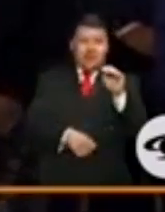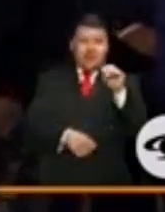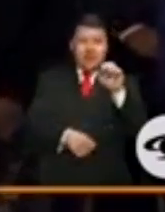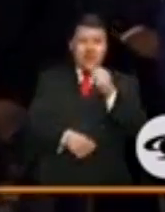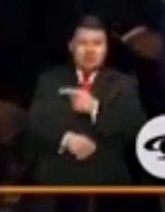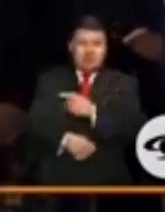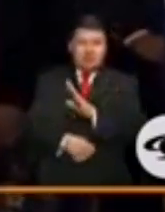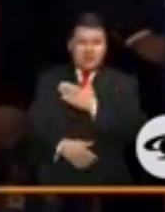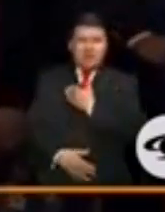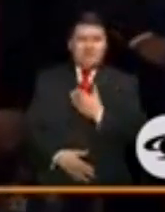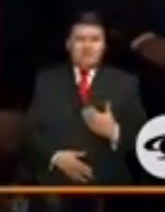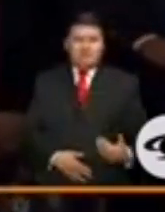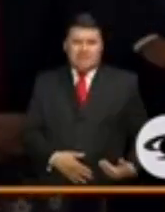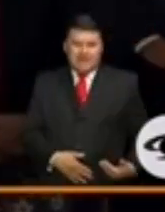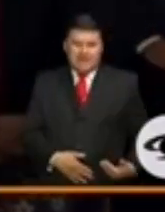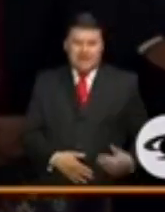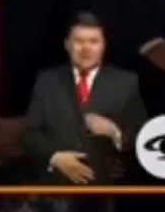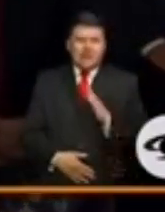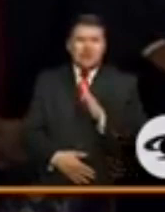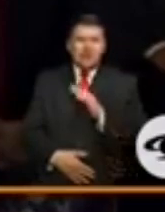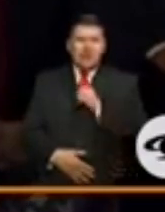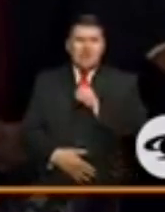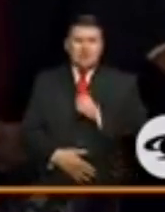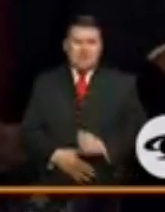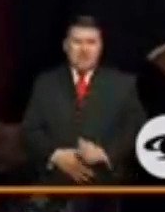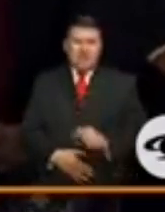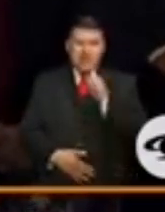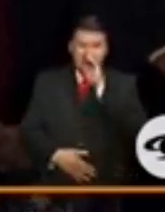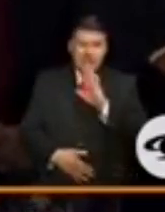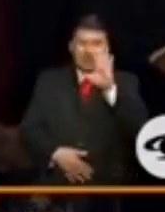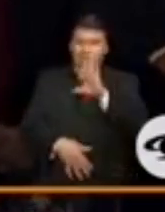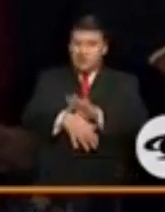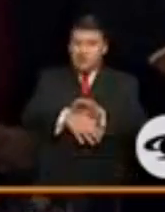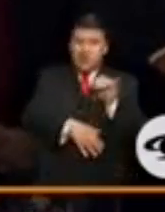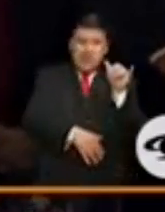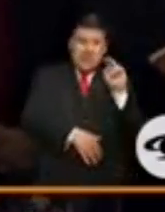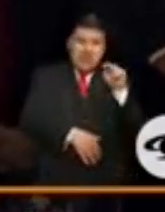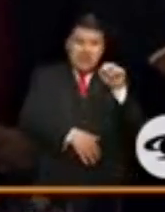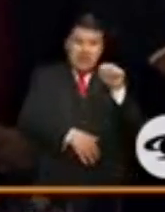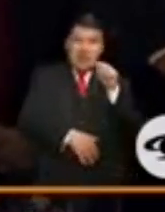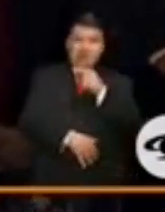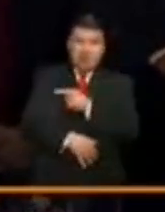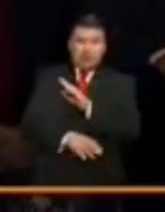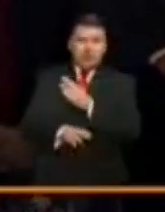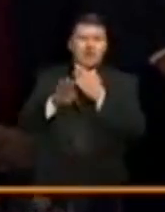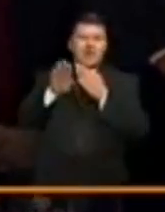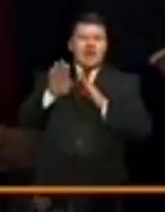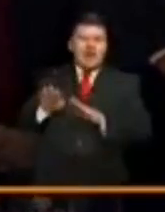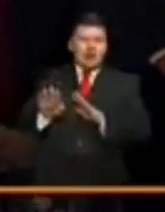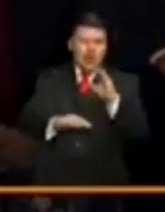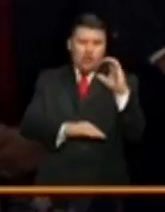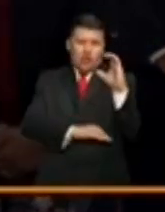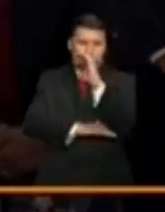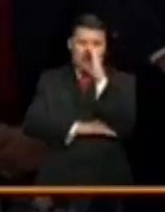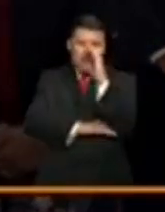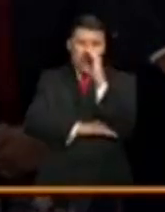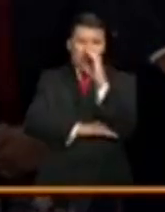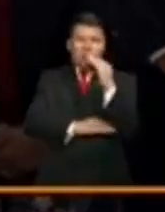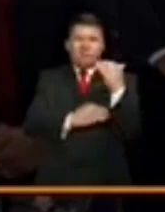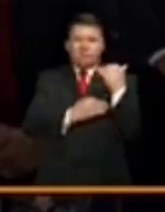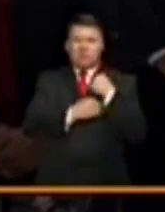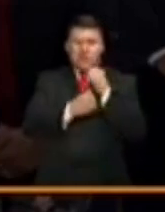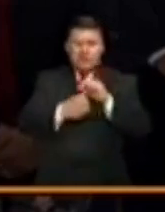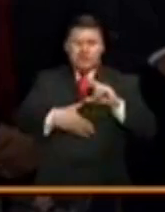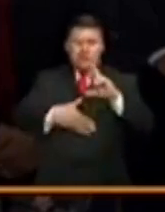Esguerra, presidente de la Academia Nacional de Medicina, y la doctora Gina Tambini, representante en Colombia de la